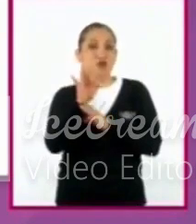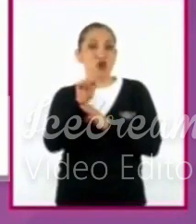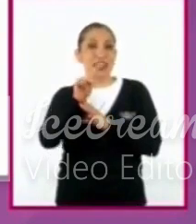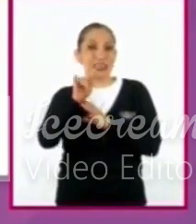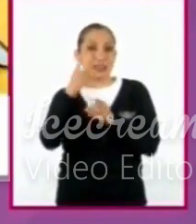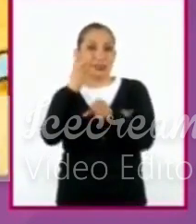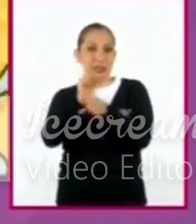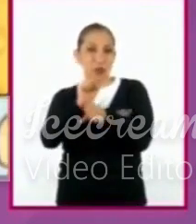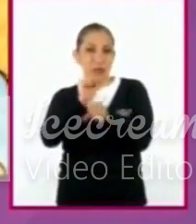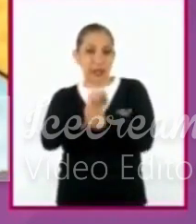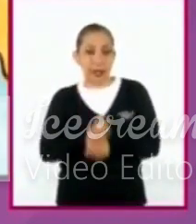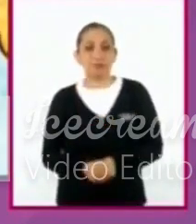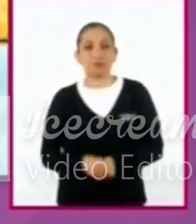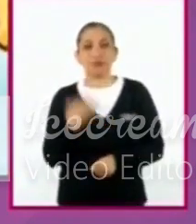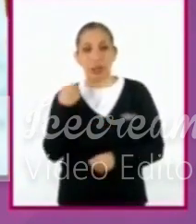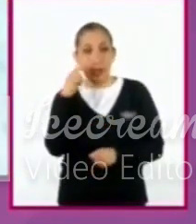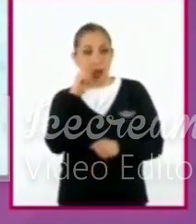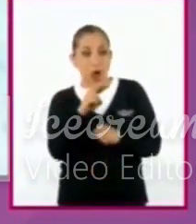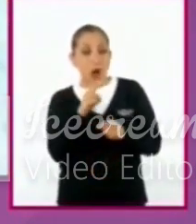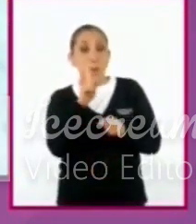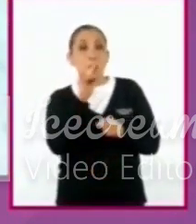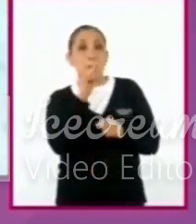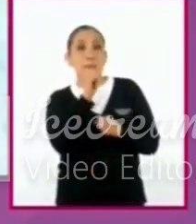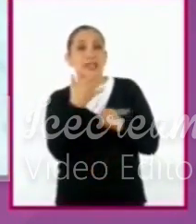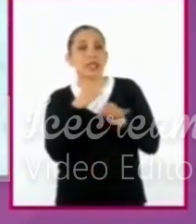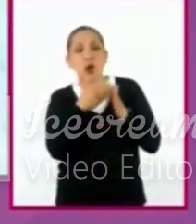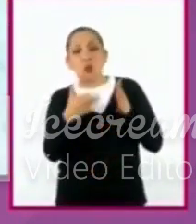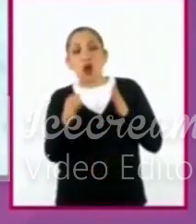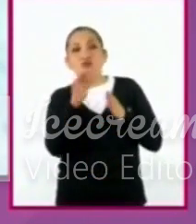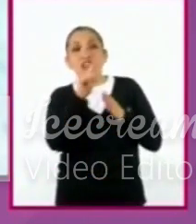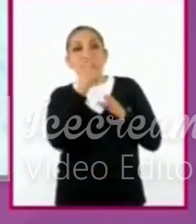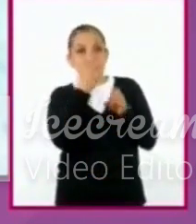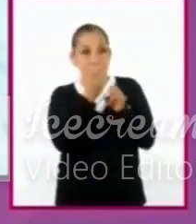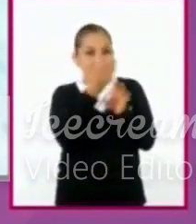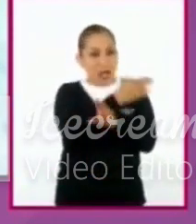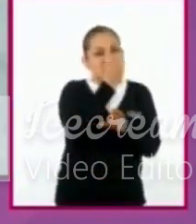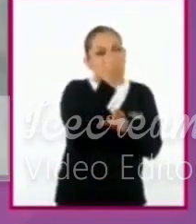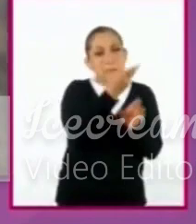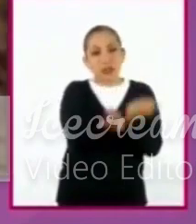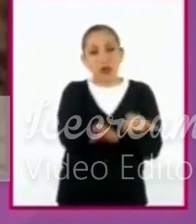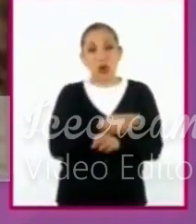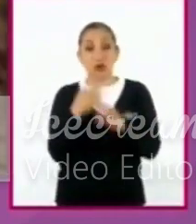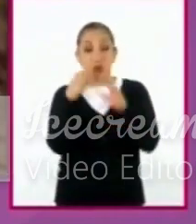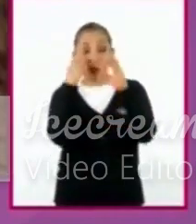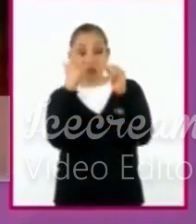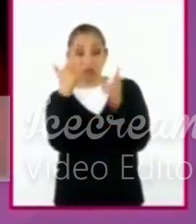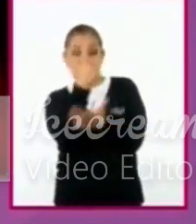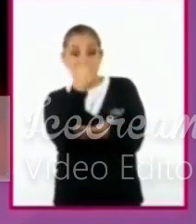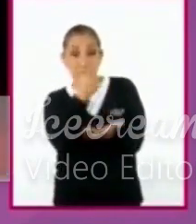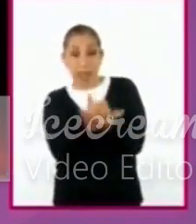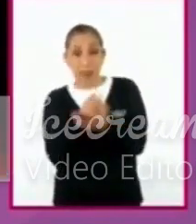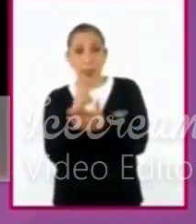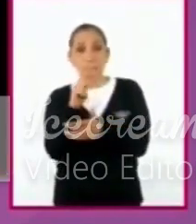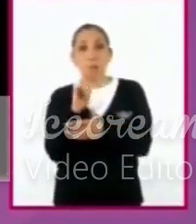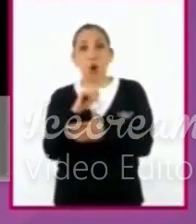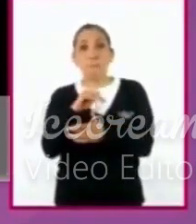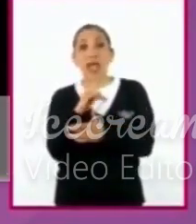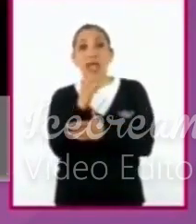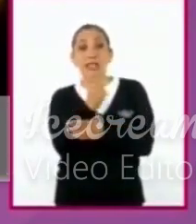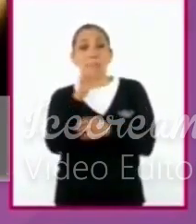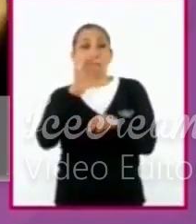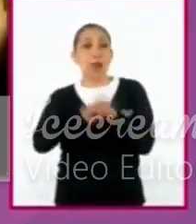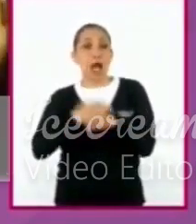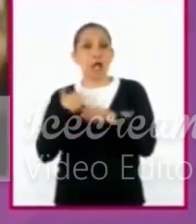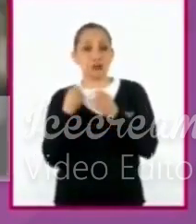secundarias, reconstruyendo Pompeya a través de las fuentes primarias. Las ruinas de la ciudad de Pompeya son uno de los